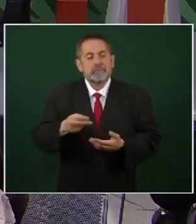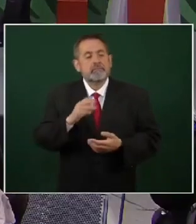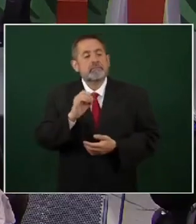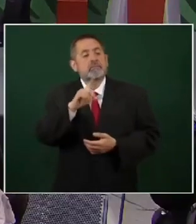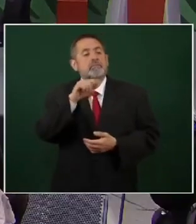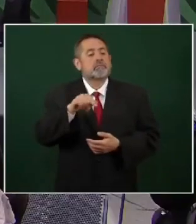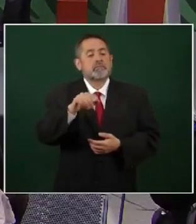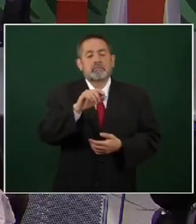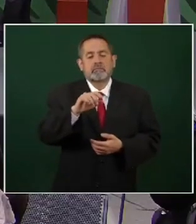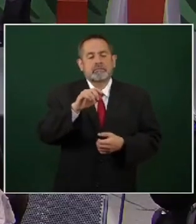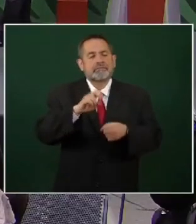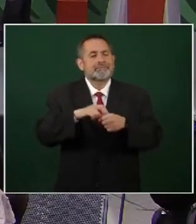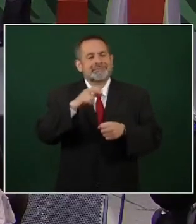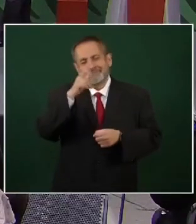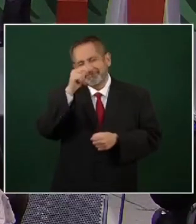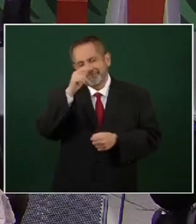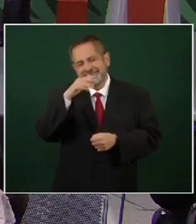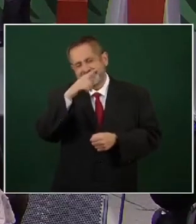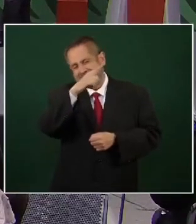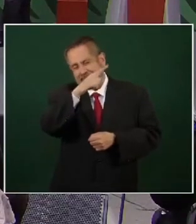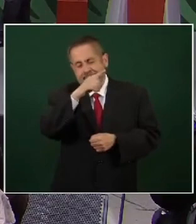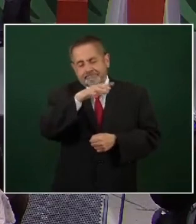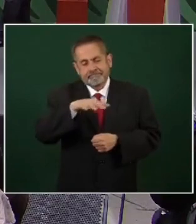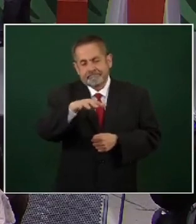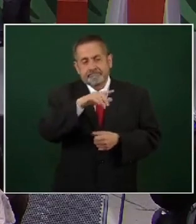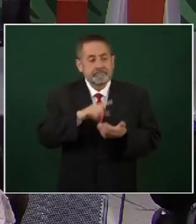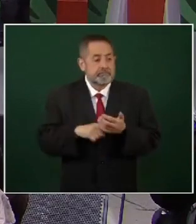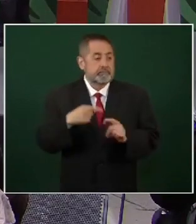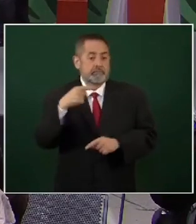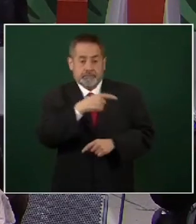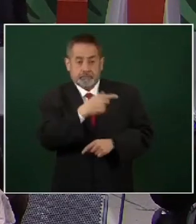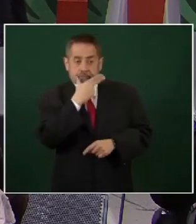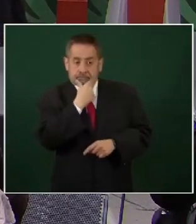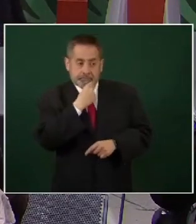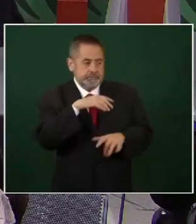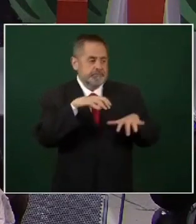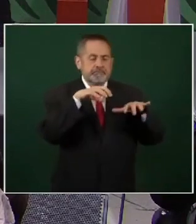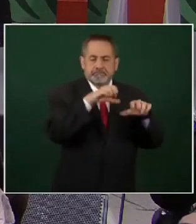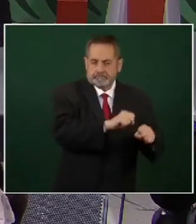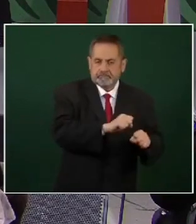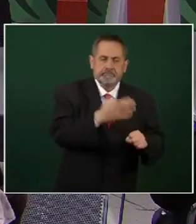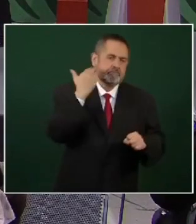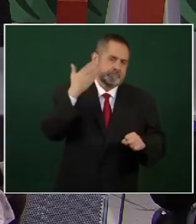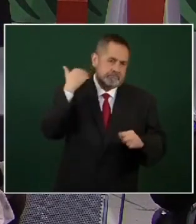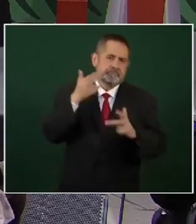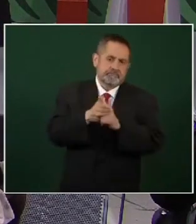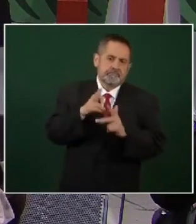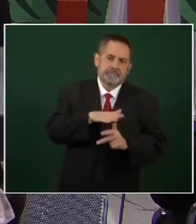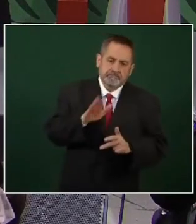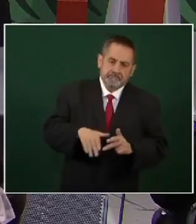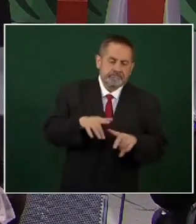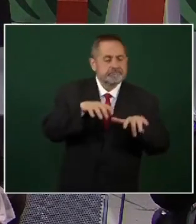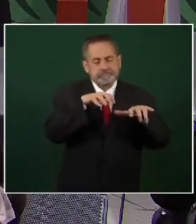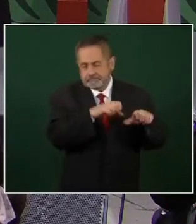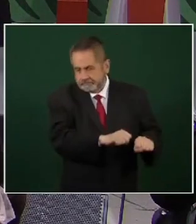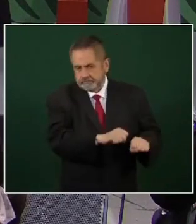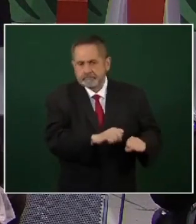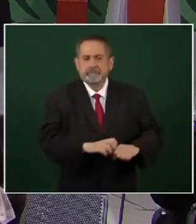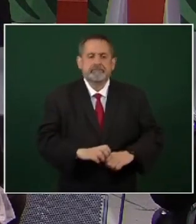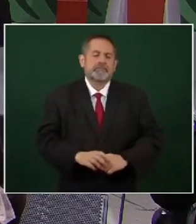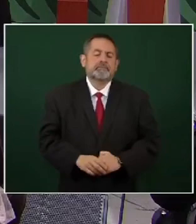de Hermosillo. Además, contaba con otras órdenes de aprehensión, principalmente por homicidio. Adelante.